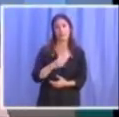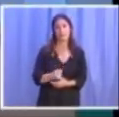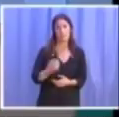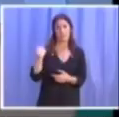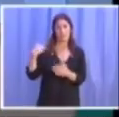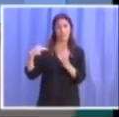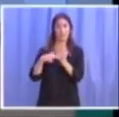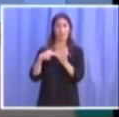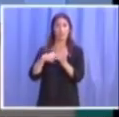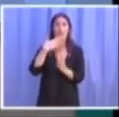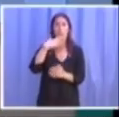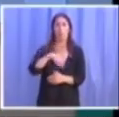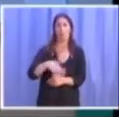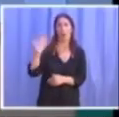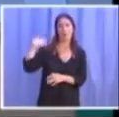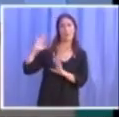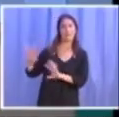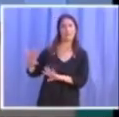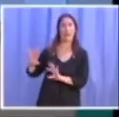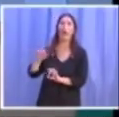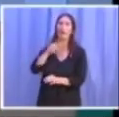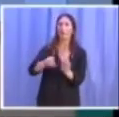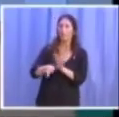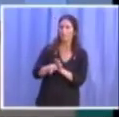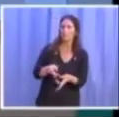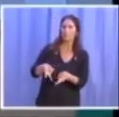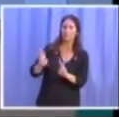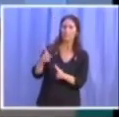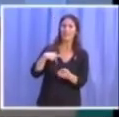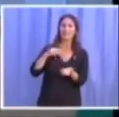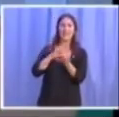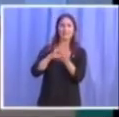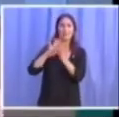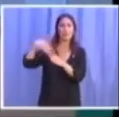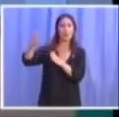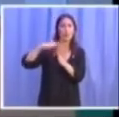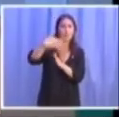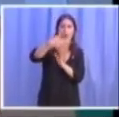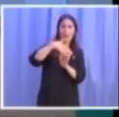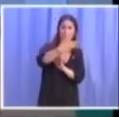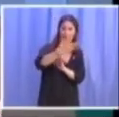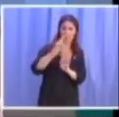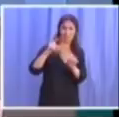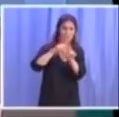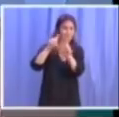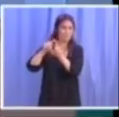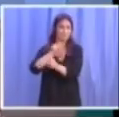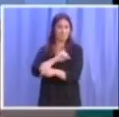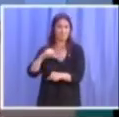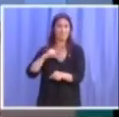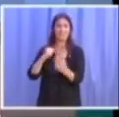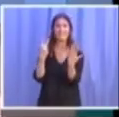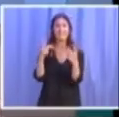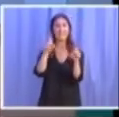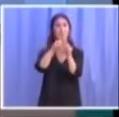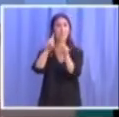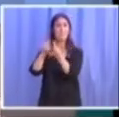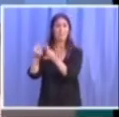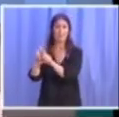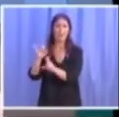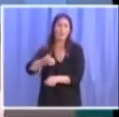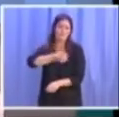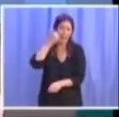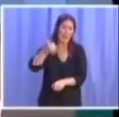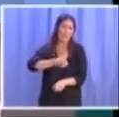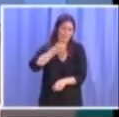que el señor Cuenca ha permitido. Hay servicios externalizados, como los que he dicho, con solo 7 empresas, hay muchísimas más,